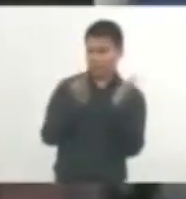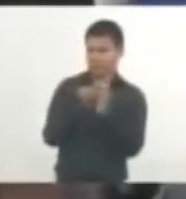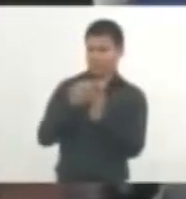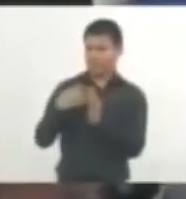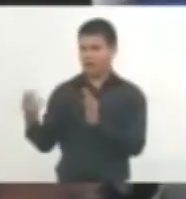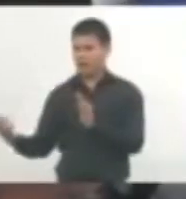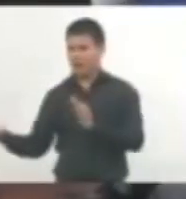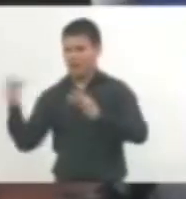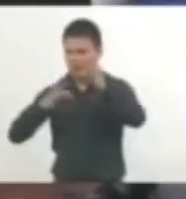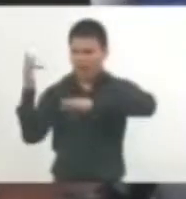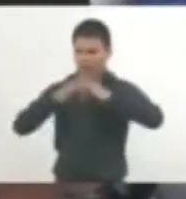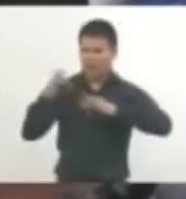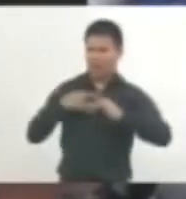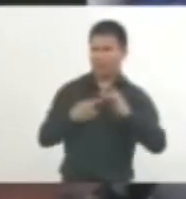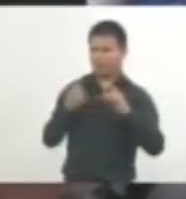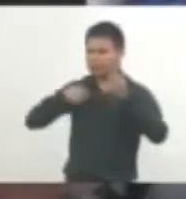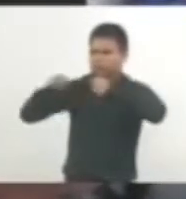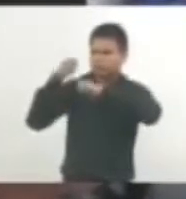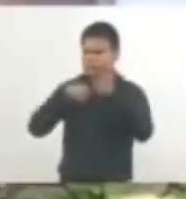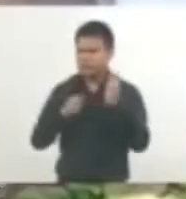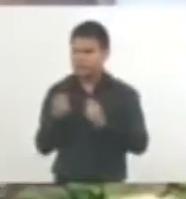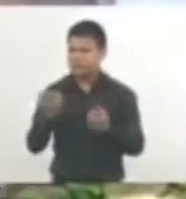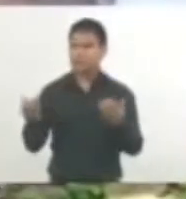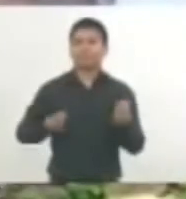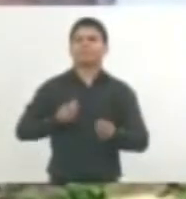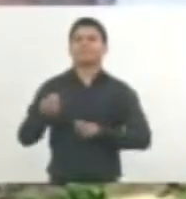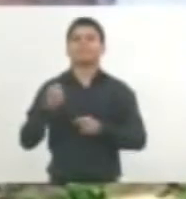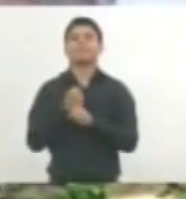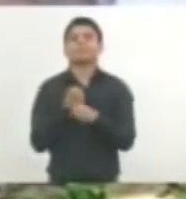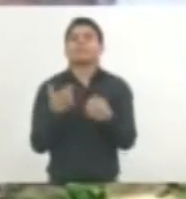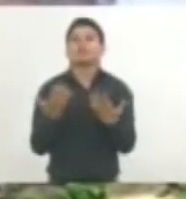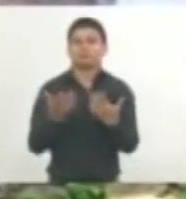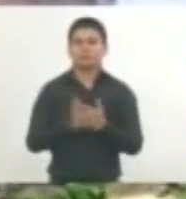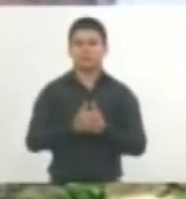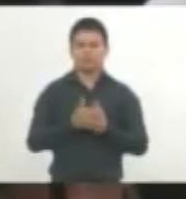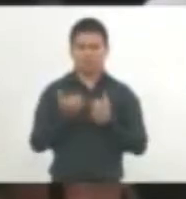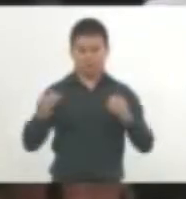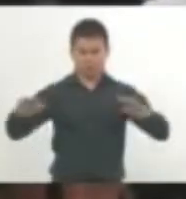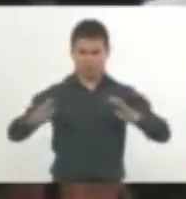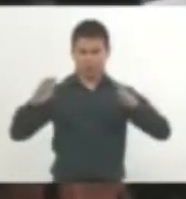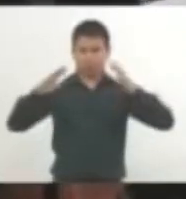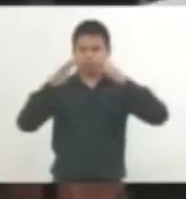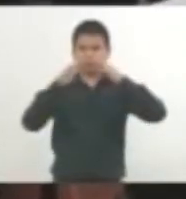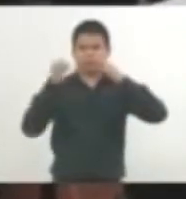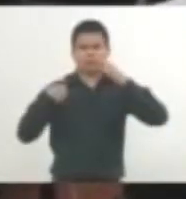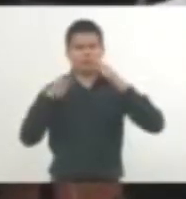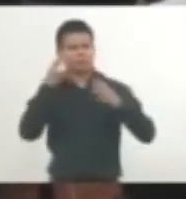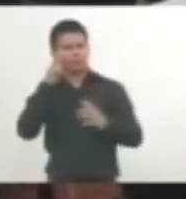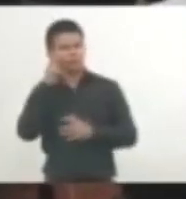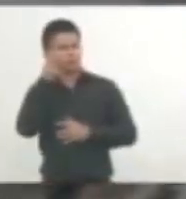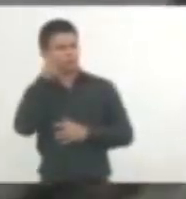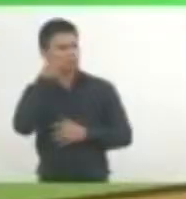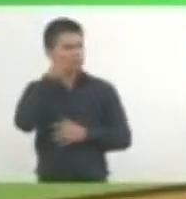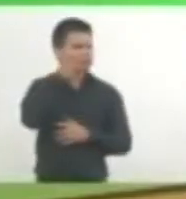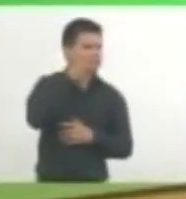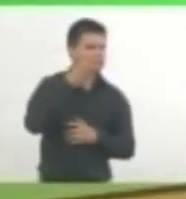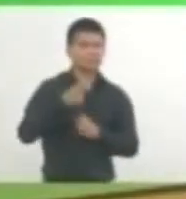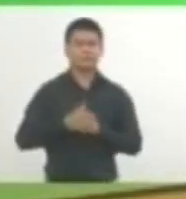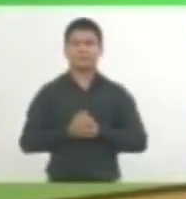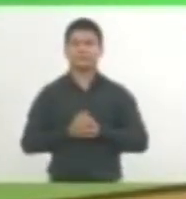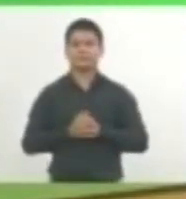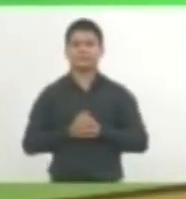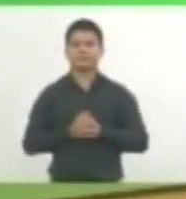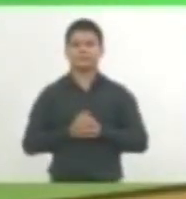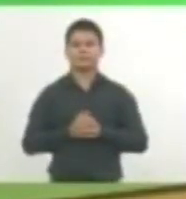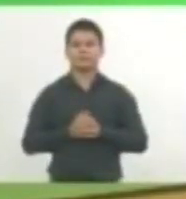sube acá? El riesgo es latente y aumenta con el correr de los días. La zona está bajo monitoreo permanente. Y con